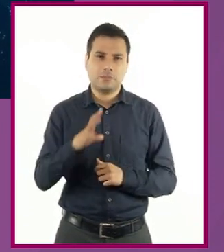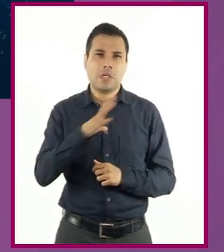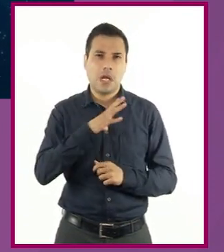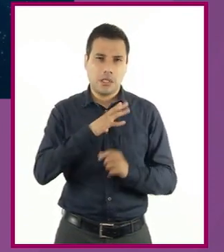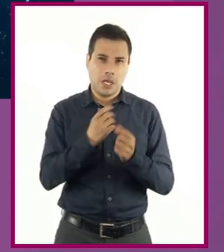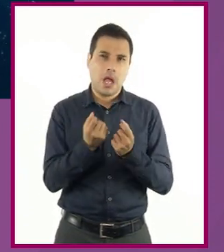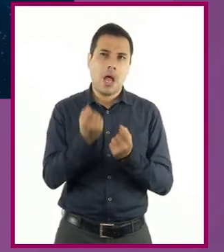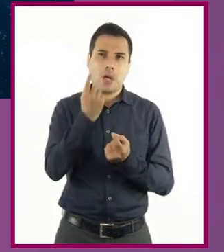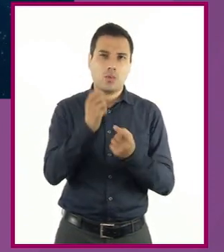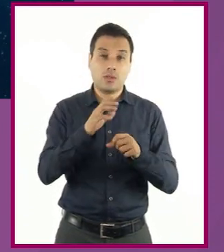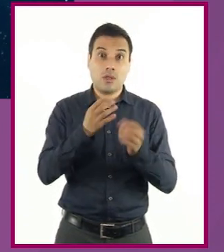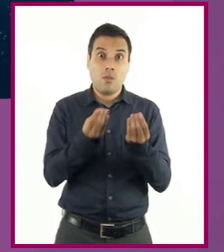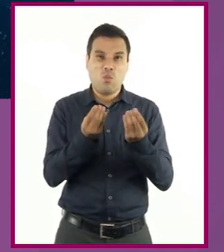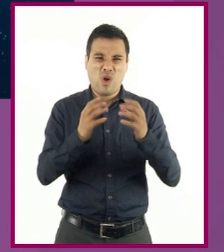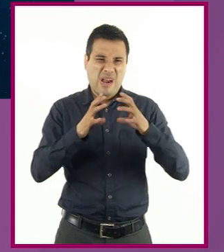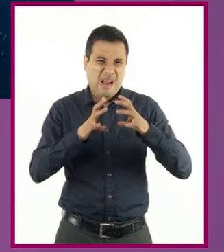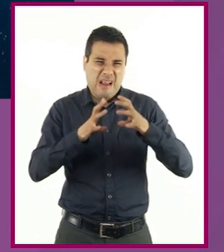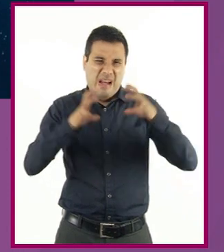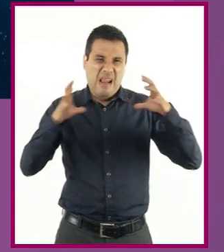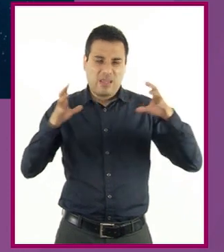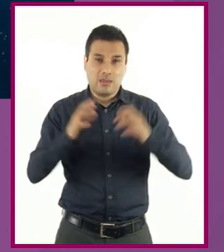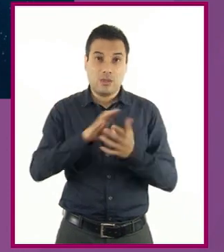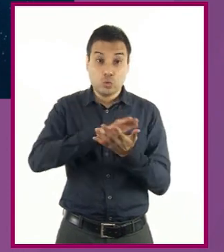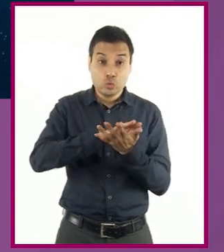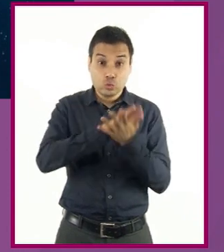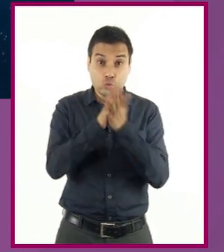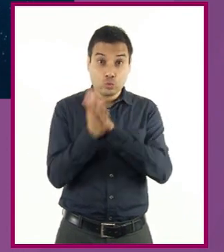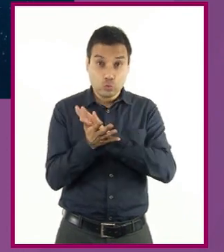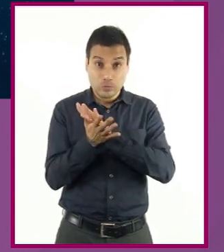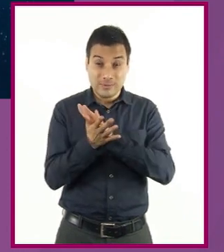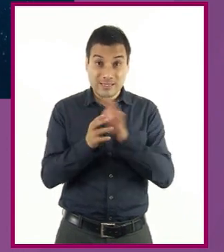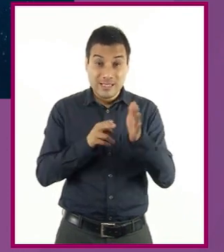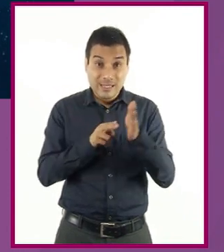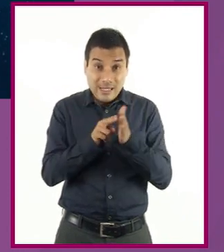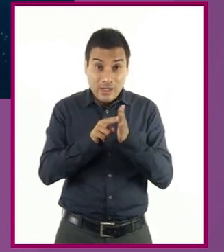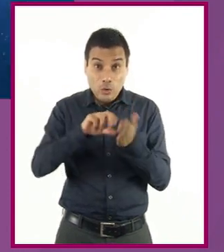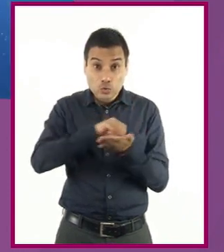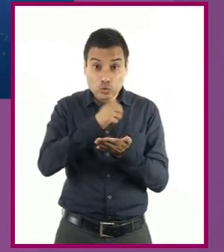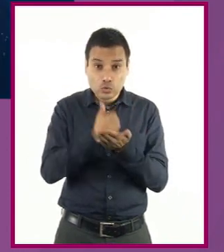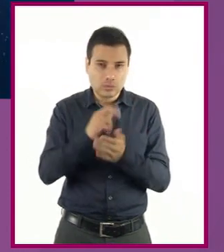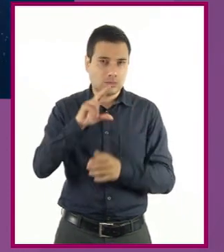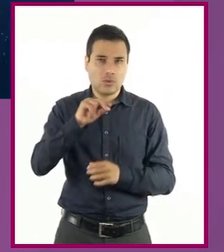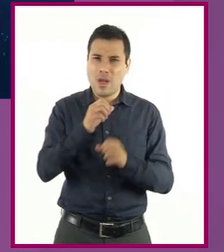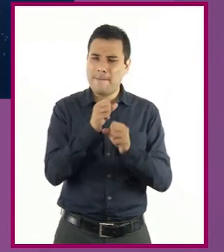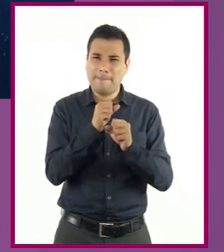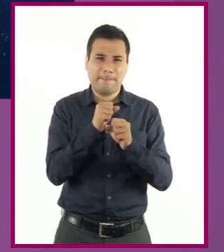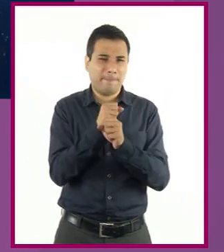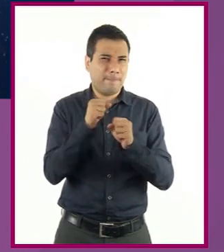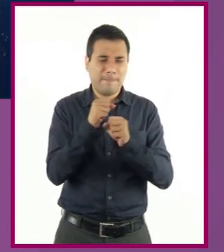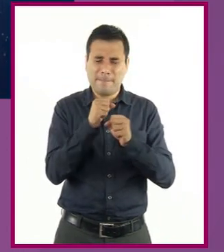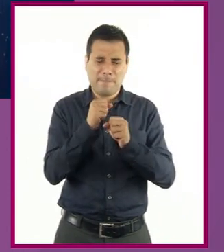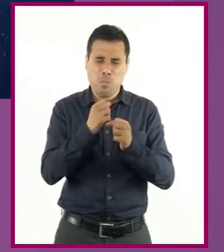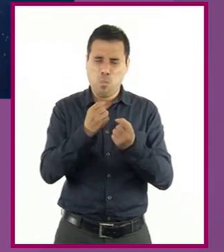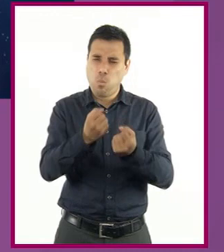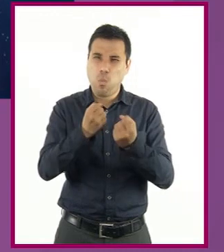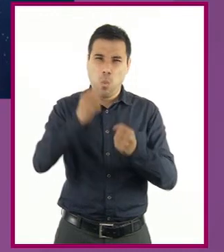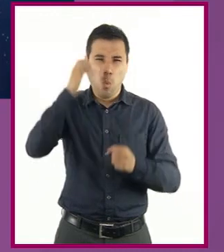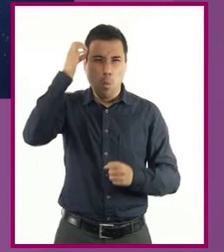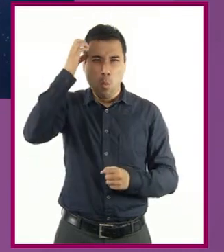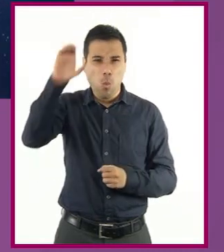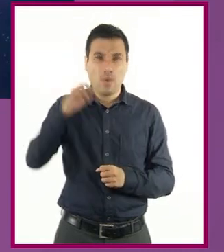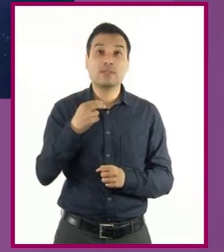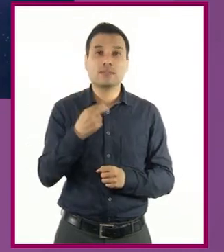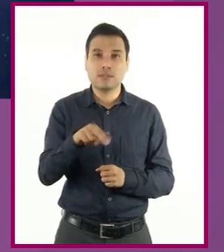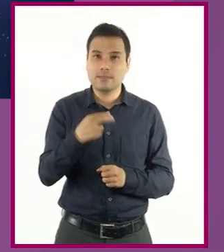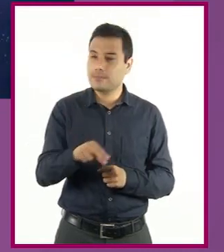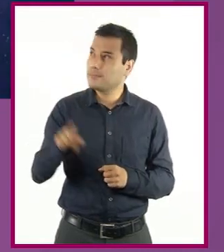estrellas muy masivas que, en lugar de transformarse en enanas negras, colapsan en una violenta explosión conocida